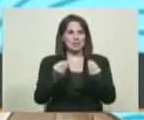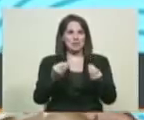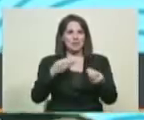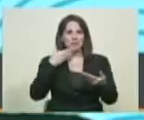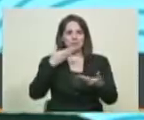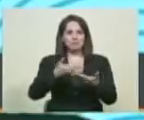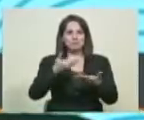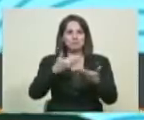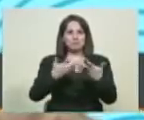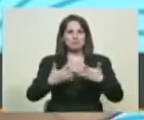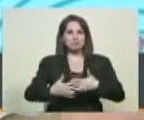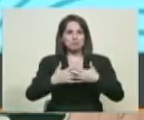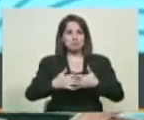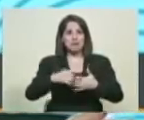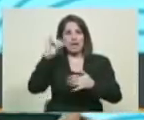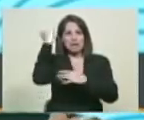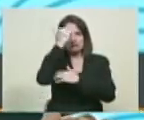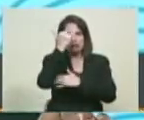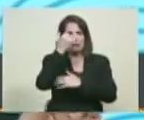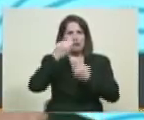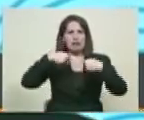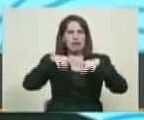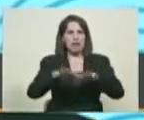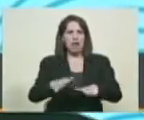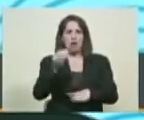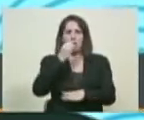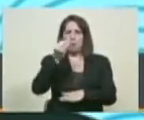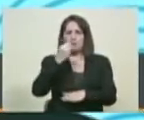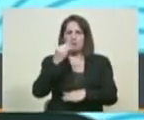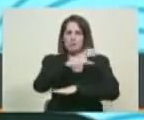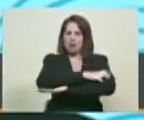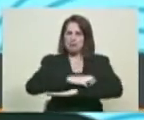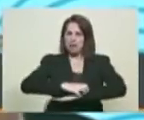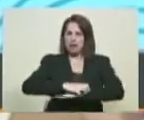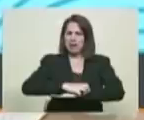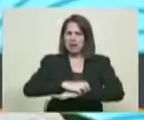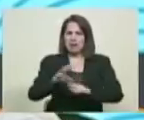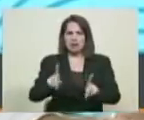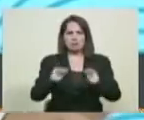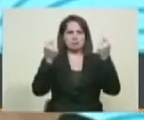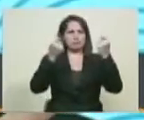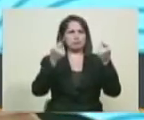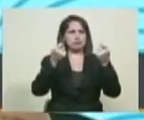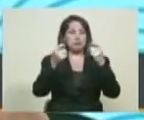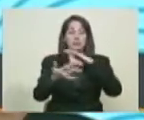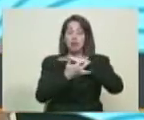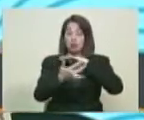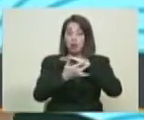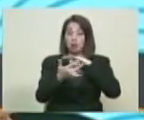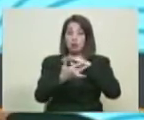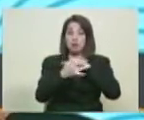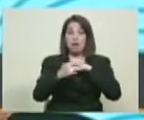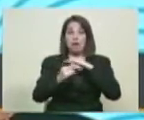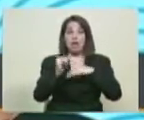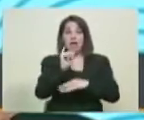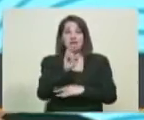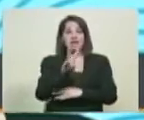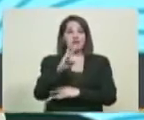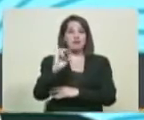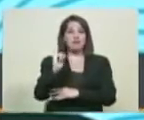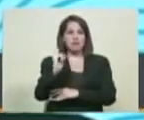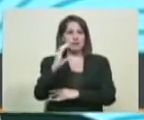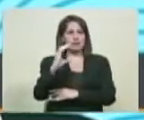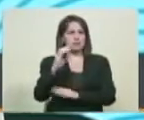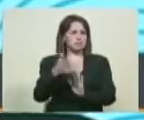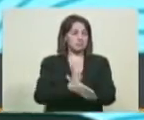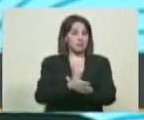de Yare, que estaba paralizada, de alimentos para animales, fue recuperada integralmente con tecnología del Instituto Venezolano de Investigaciones